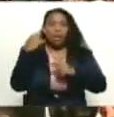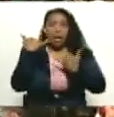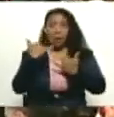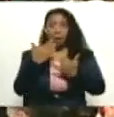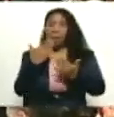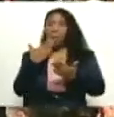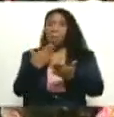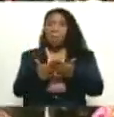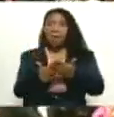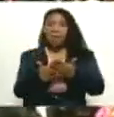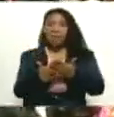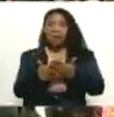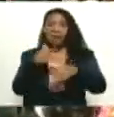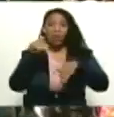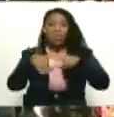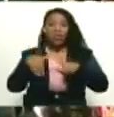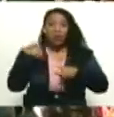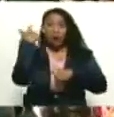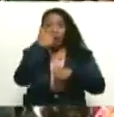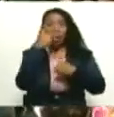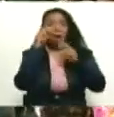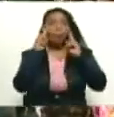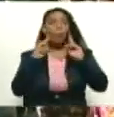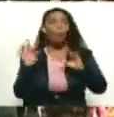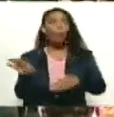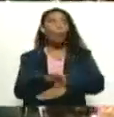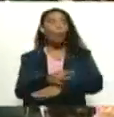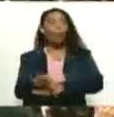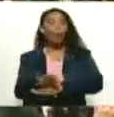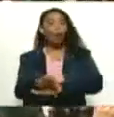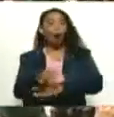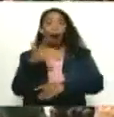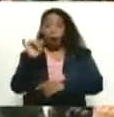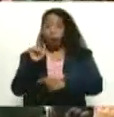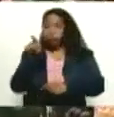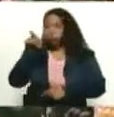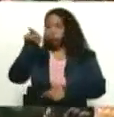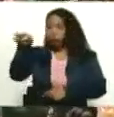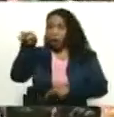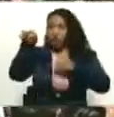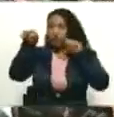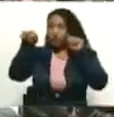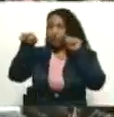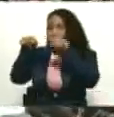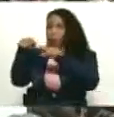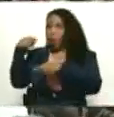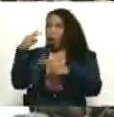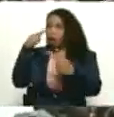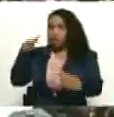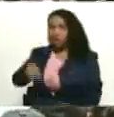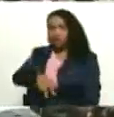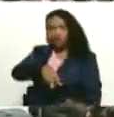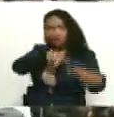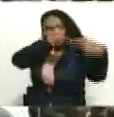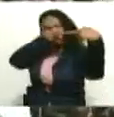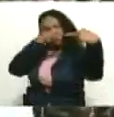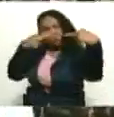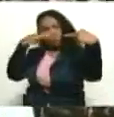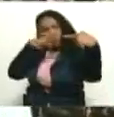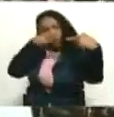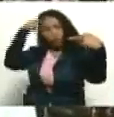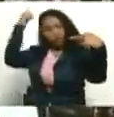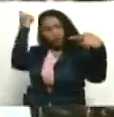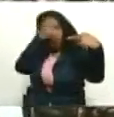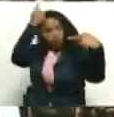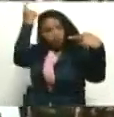lavada. Hay que señalarlos y decírselo y verlos a la cara y mirarlos a los ojos, como dijo la